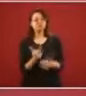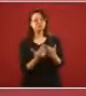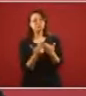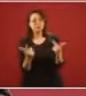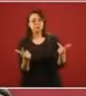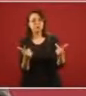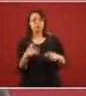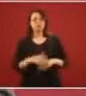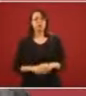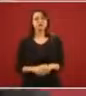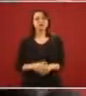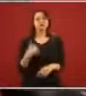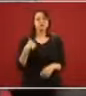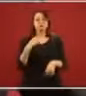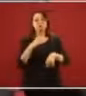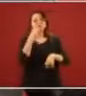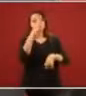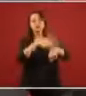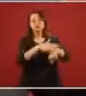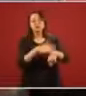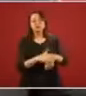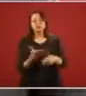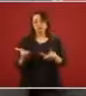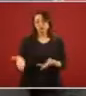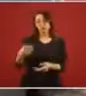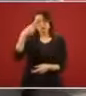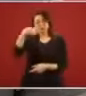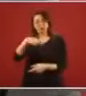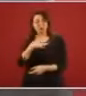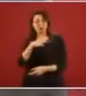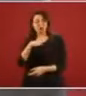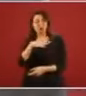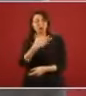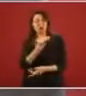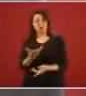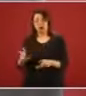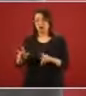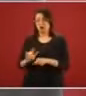y se le mandó ofrecer el avión presidencial de México.